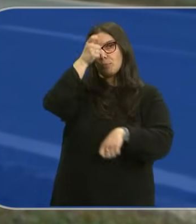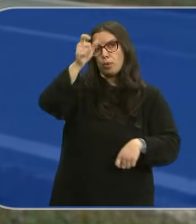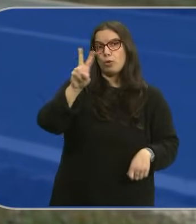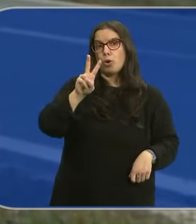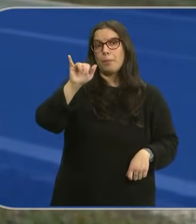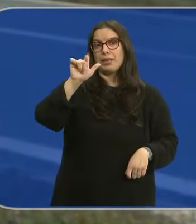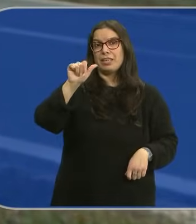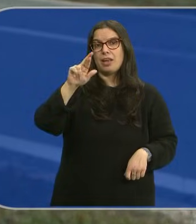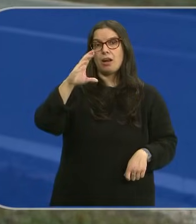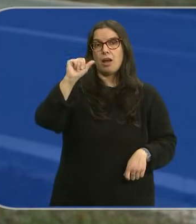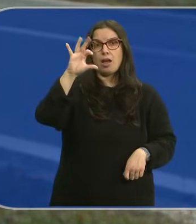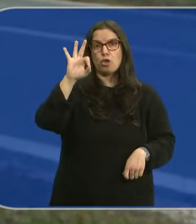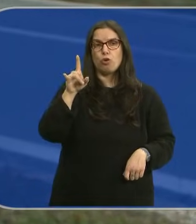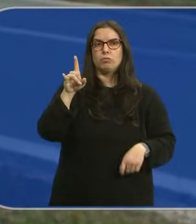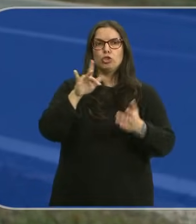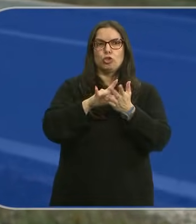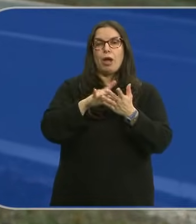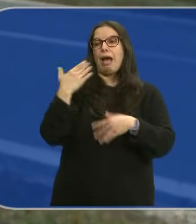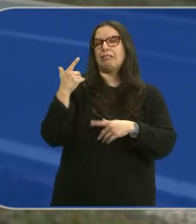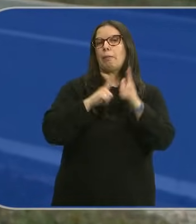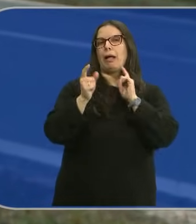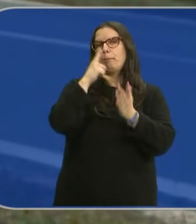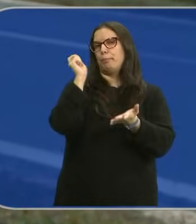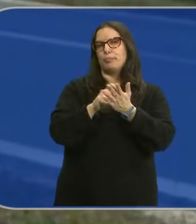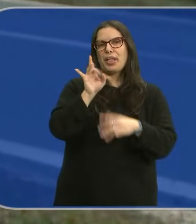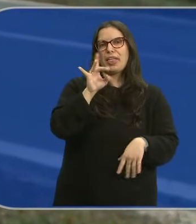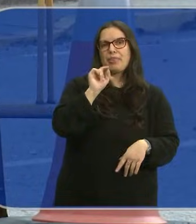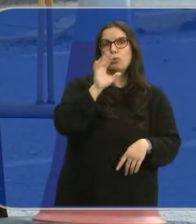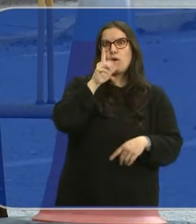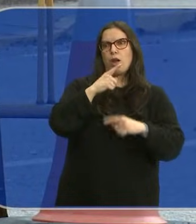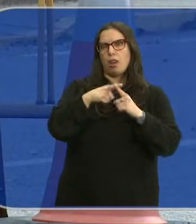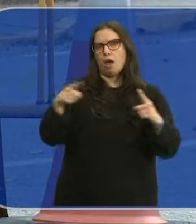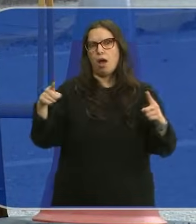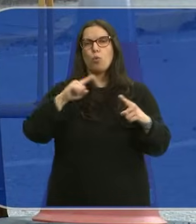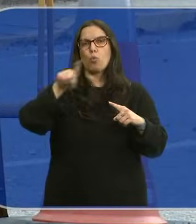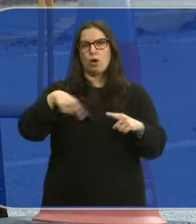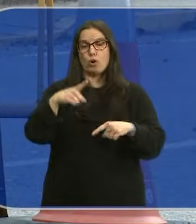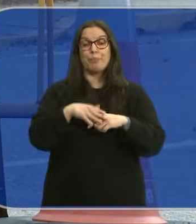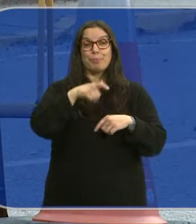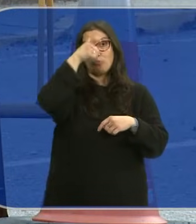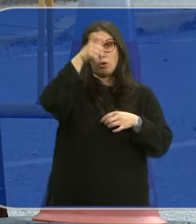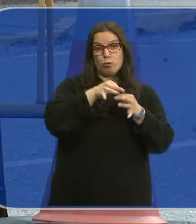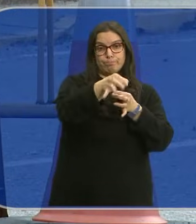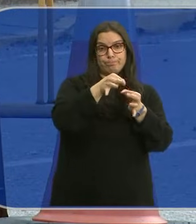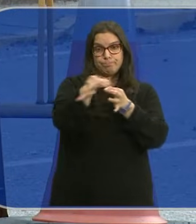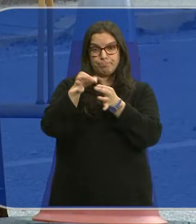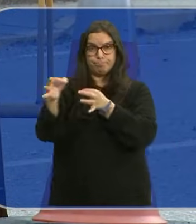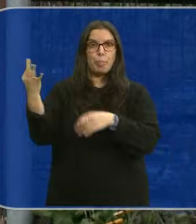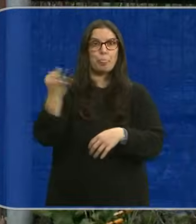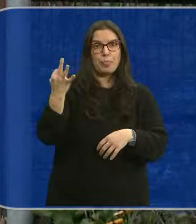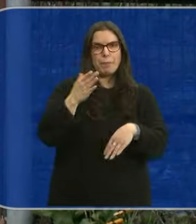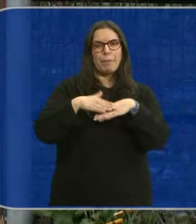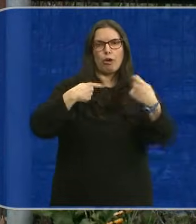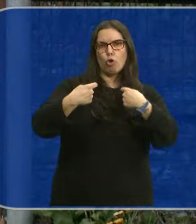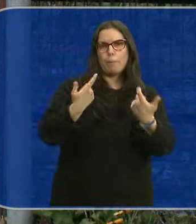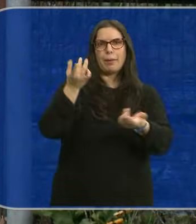un cambio drástico, de un viajecito de 15 minutos a 1 hora. Desde estas localidades tienen que acudir a Villarcayo para realizar